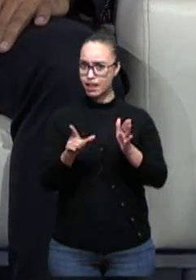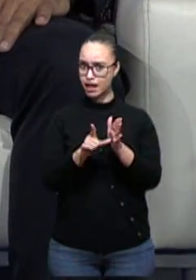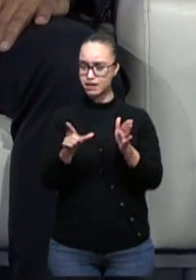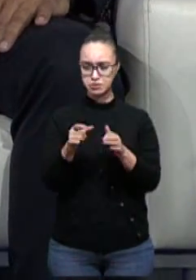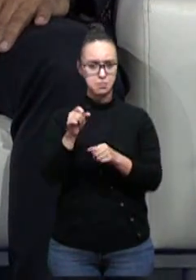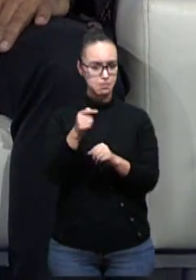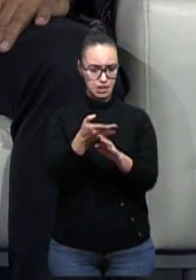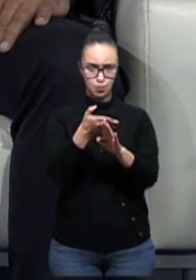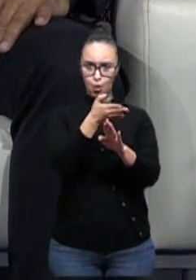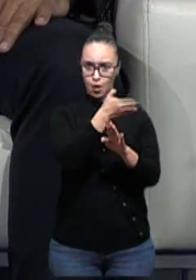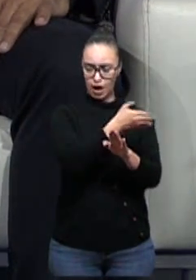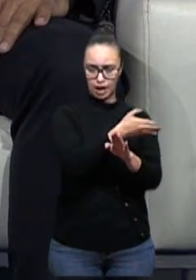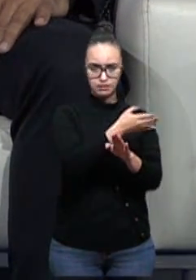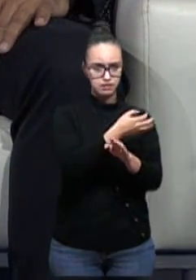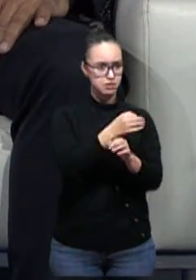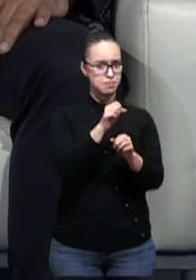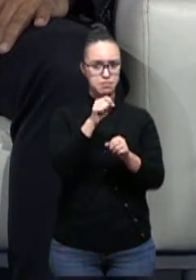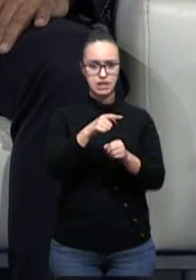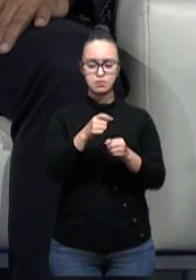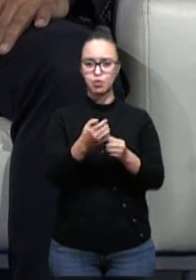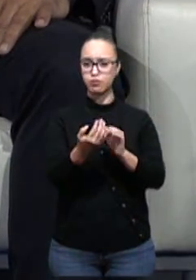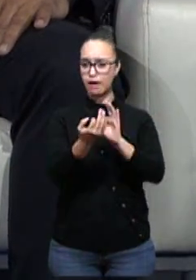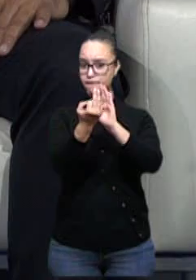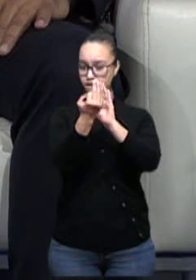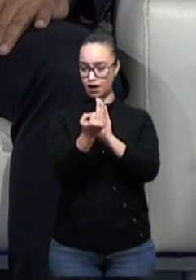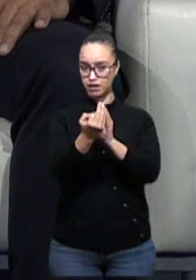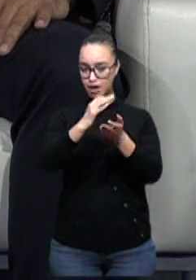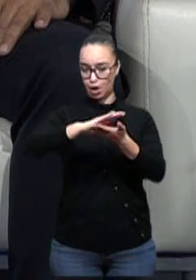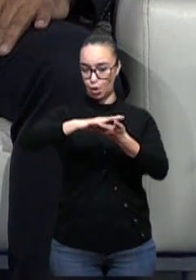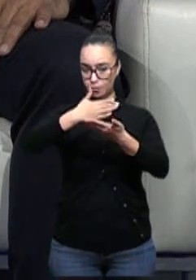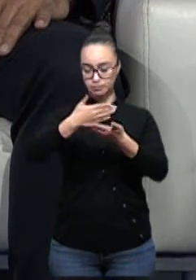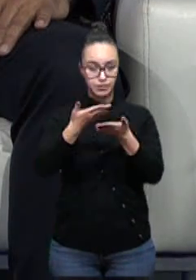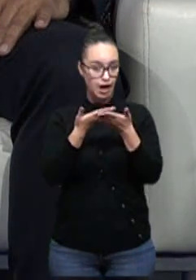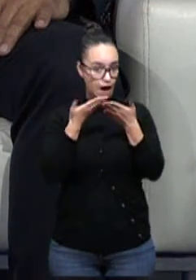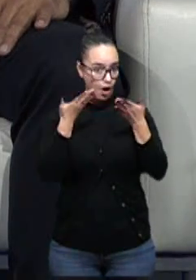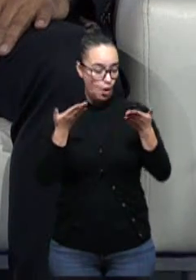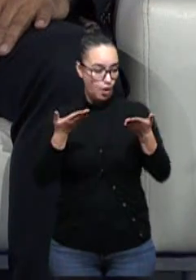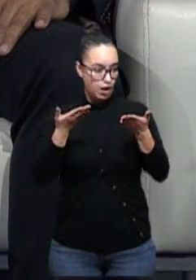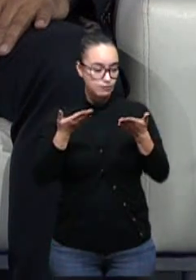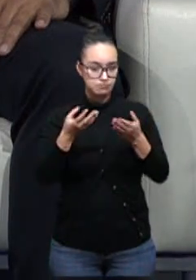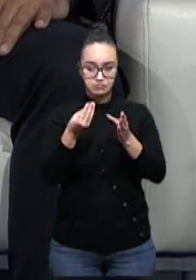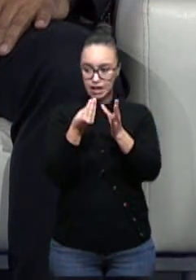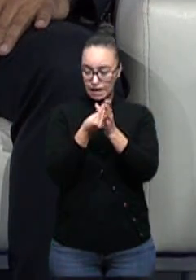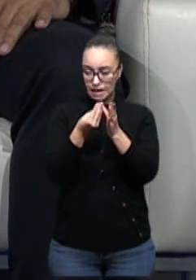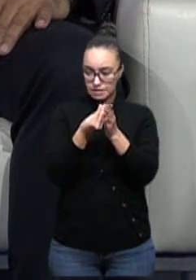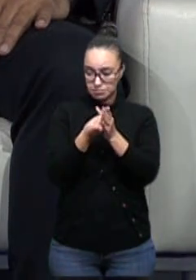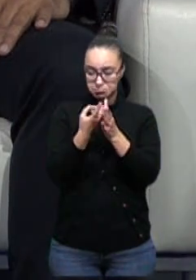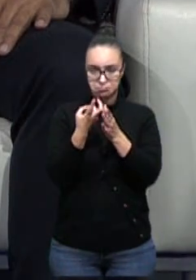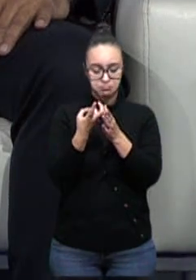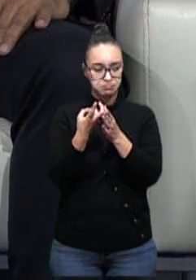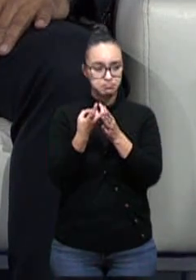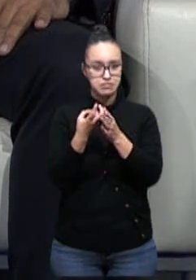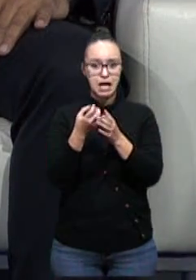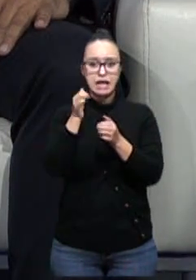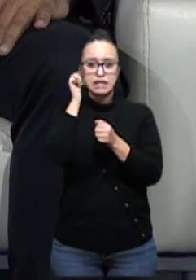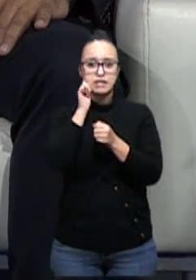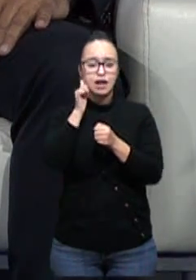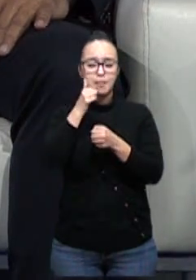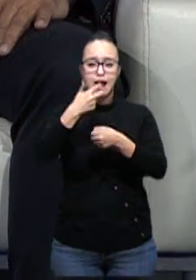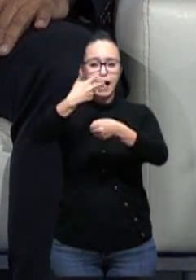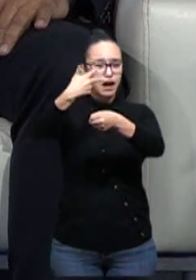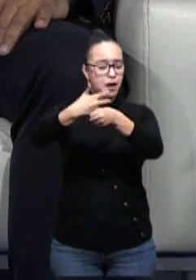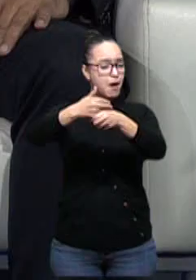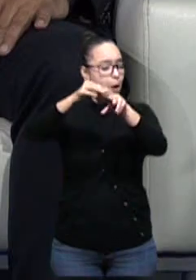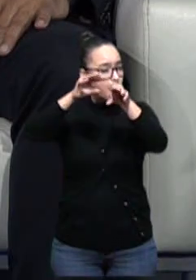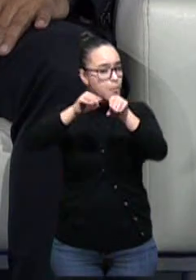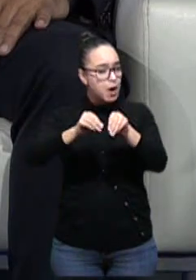al principio y que estuviera frente a la computadora. Hoy, la verdad, pues ya no vemos en las clases más que todas las camaritas apagadas, ya